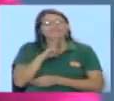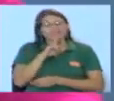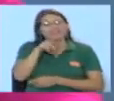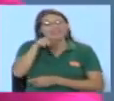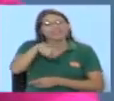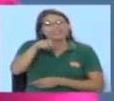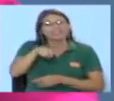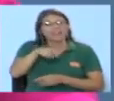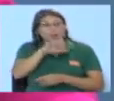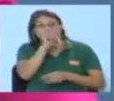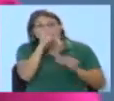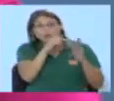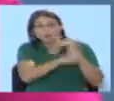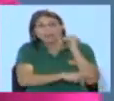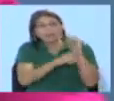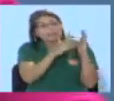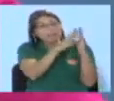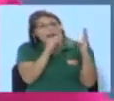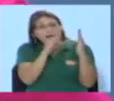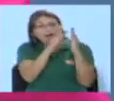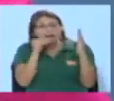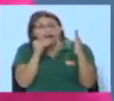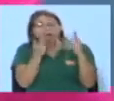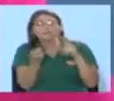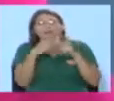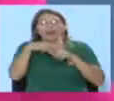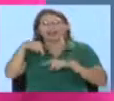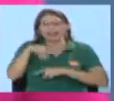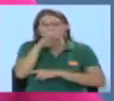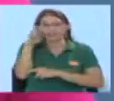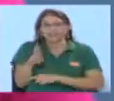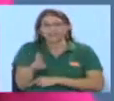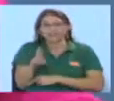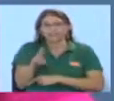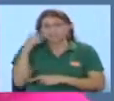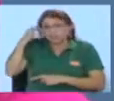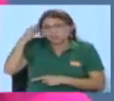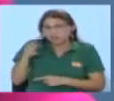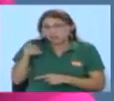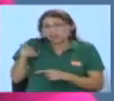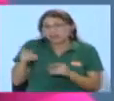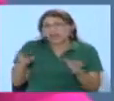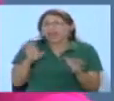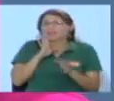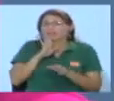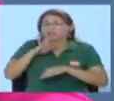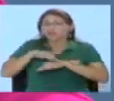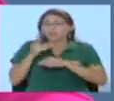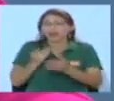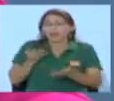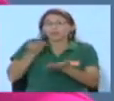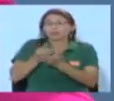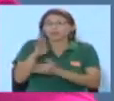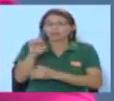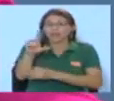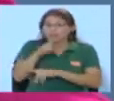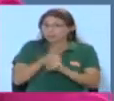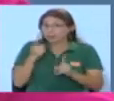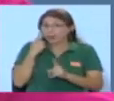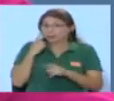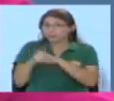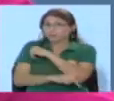otros países y aplicarlos aquí. Me imagino que se refiere a la propuesta de la SUTEL, pero bueno, vemos que también entonces hay países como Alemania